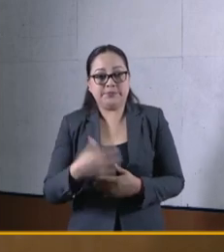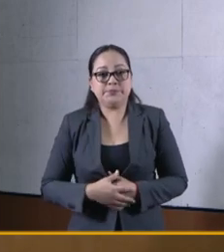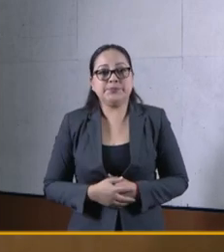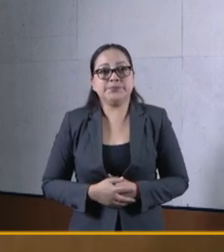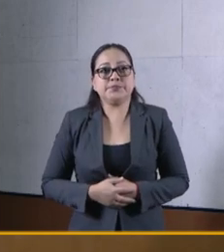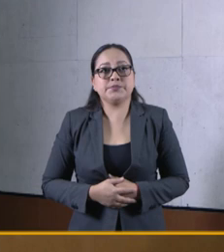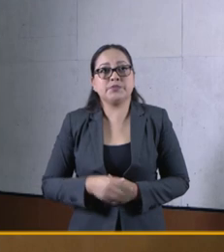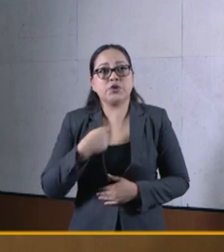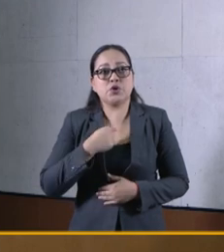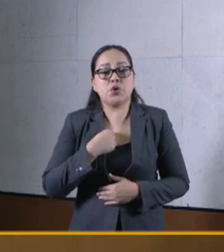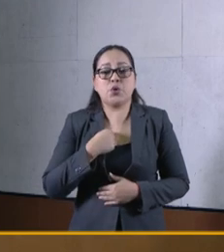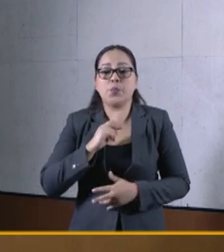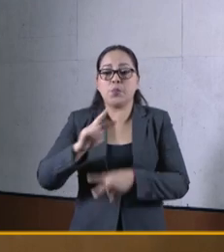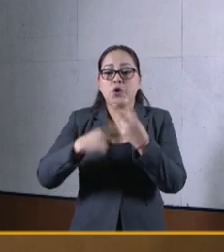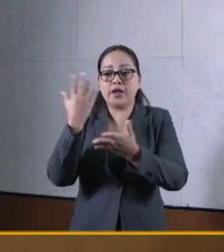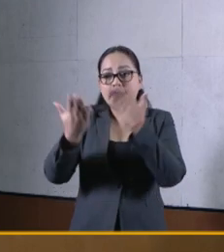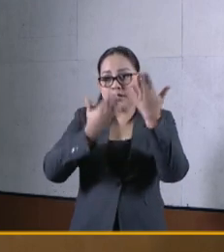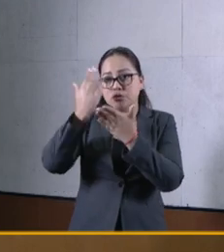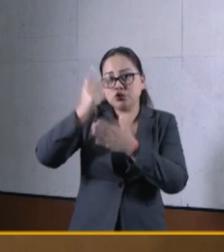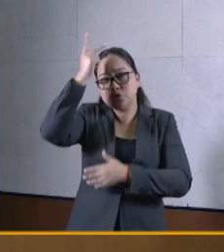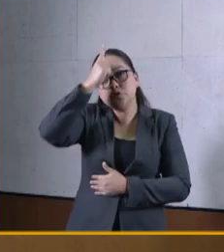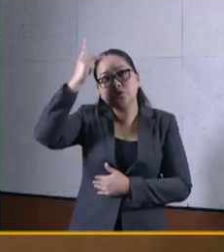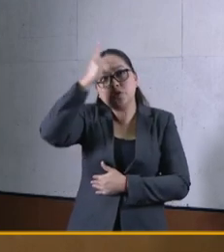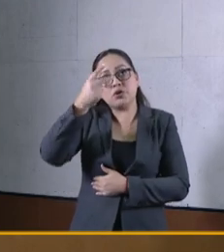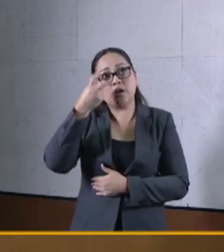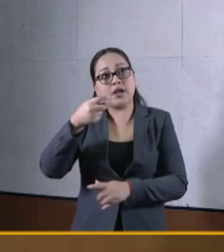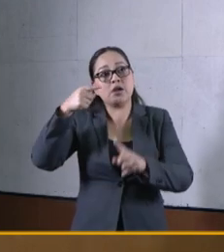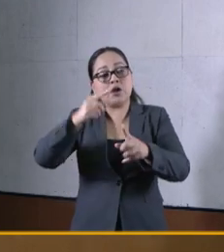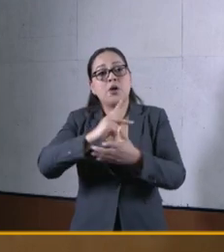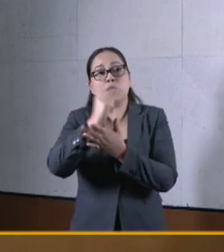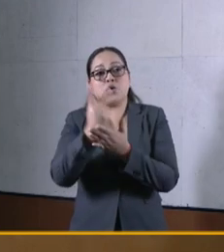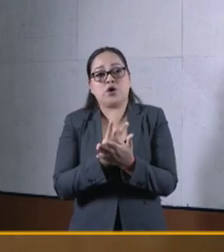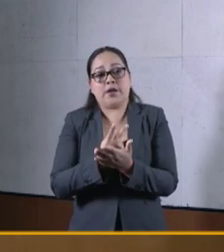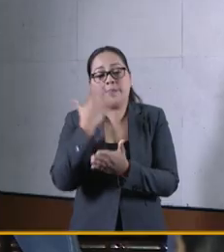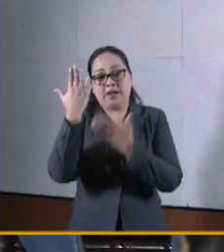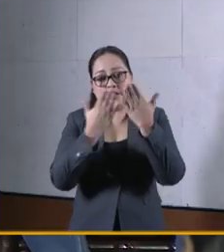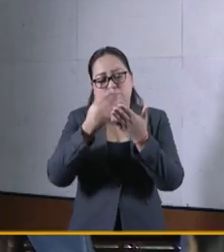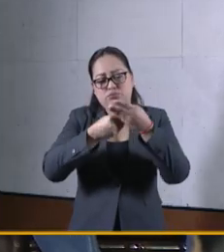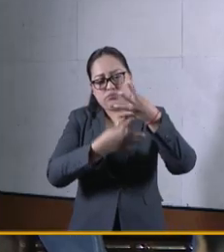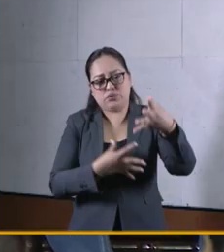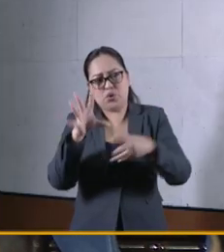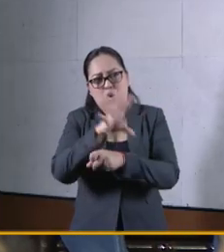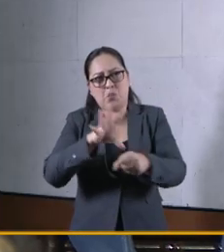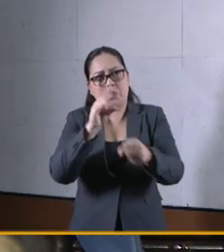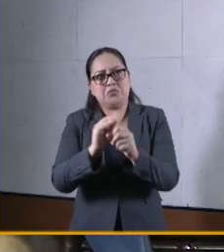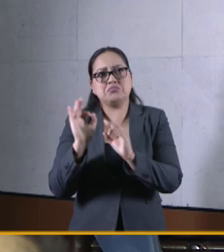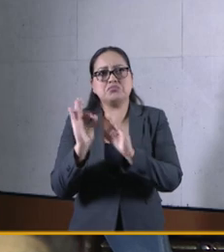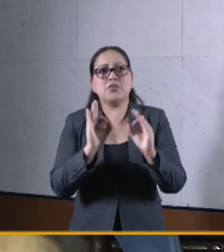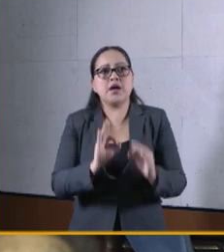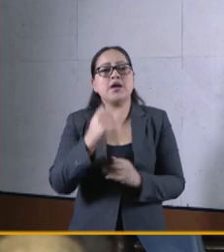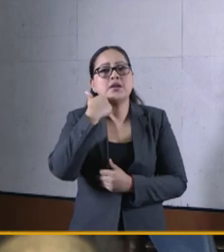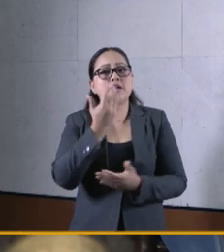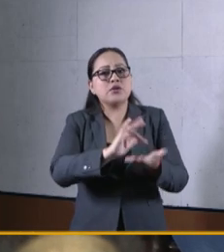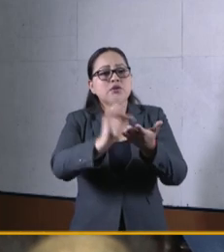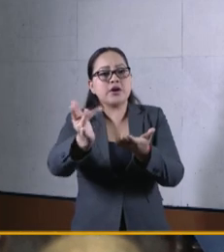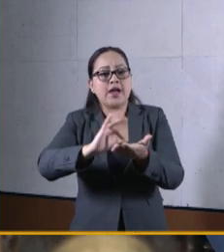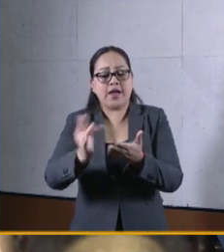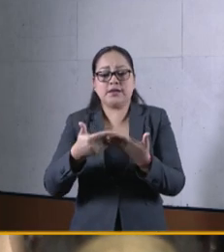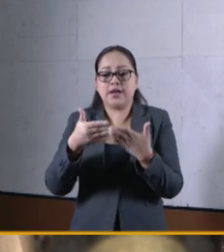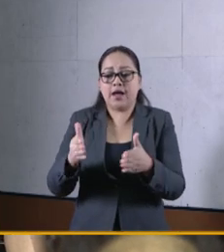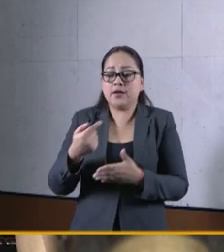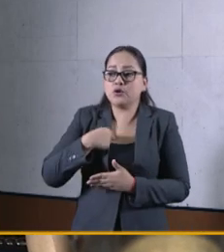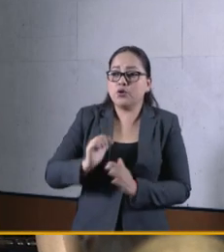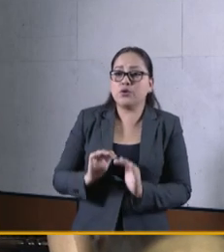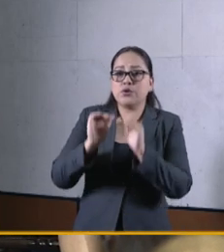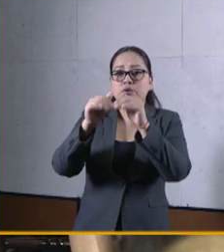voy a estudiar la carrera de psicología la cual tiene un plan de estudios muy amplio y muy completo quiero agradecerles por haberme abierto las